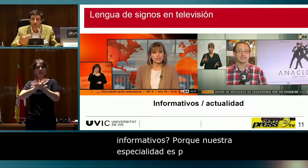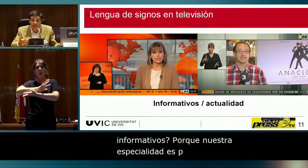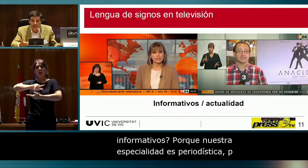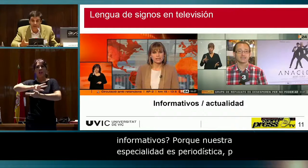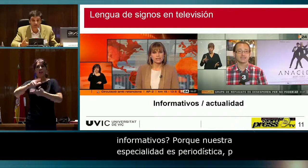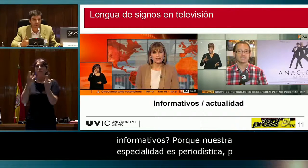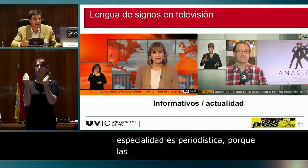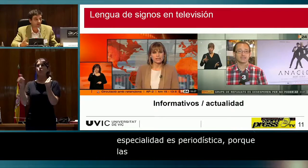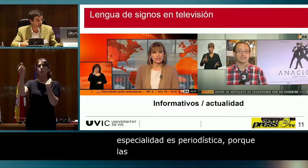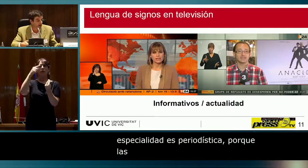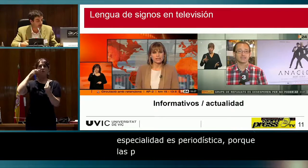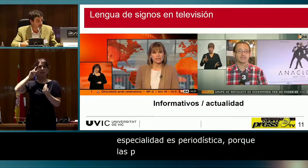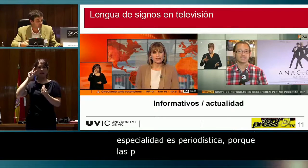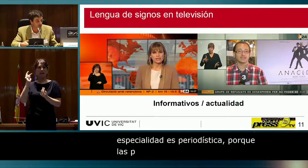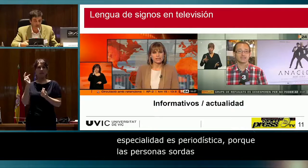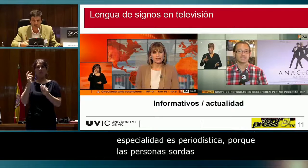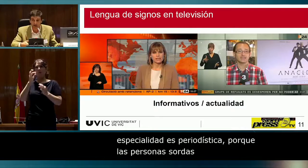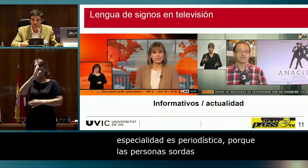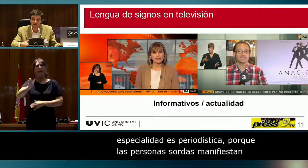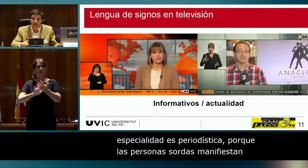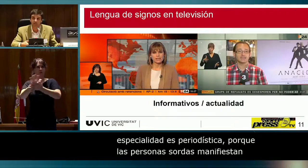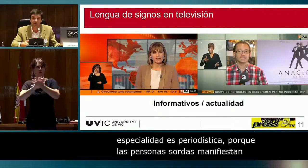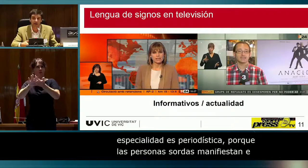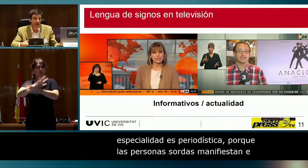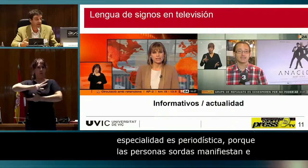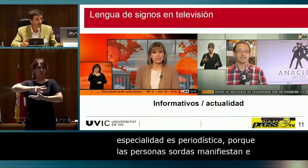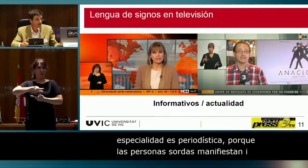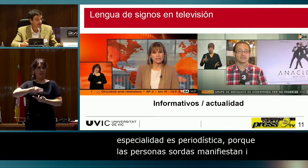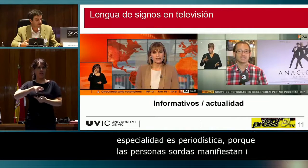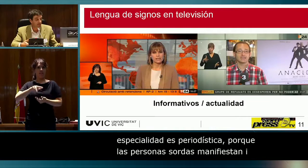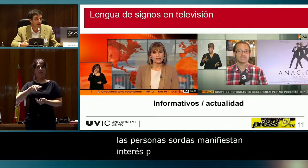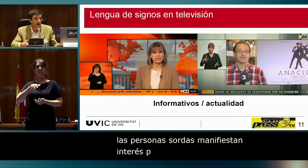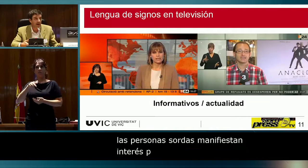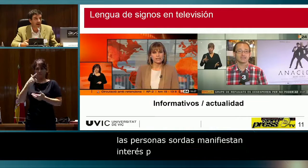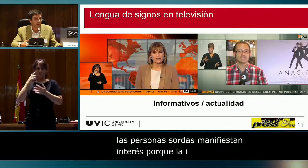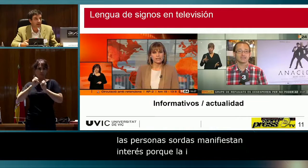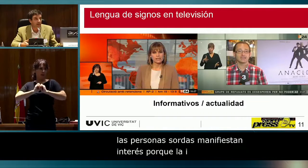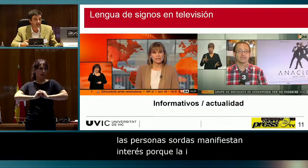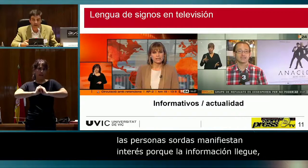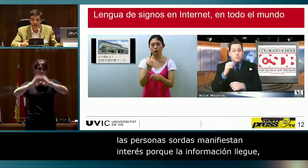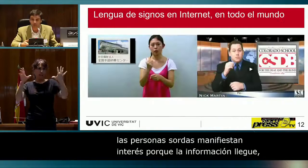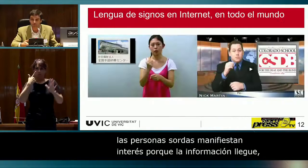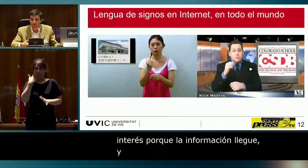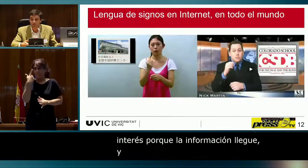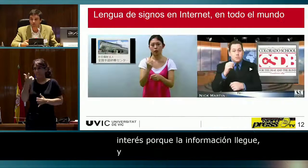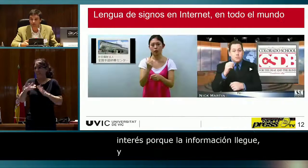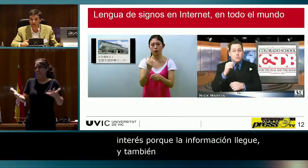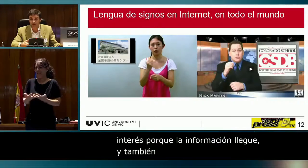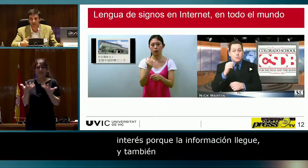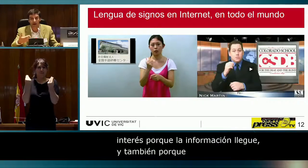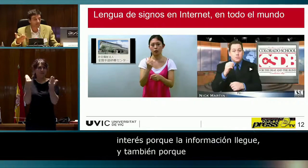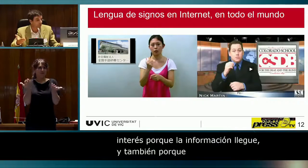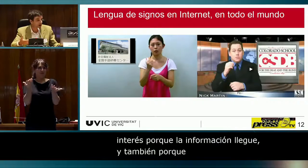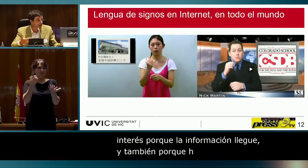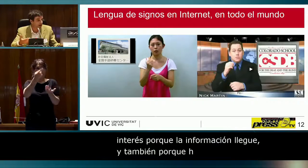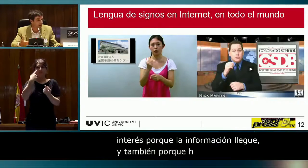decir, noticieros en lengua de signos. Eso se refleja de forma muy clara en Internet, lo vemos en muchos